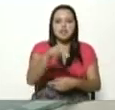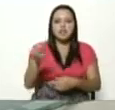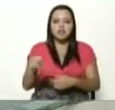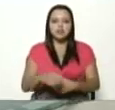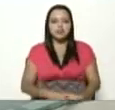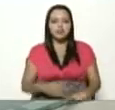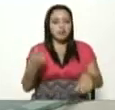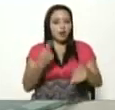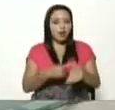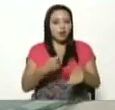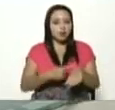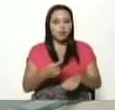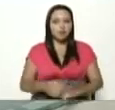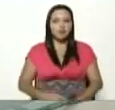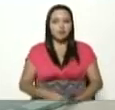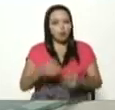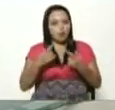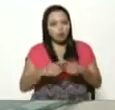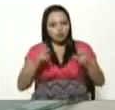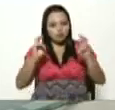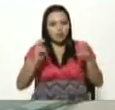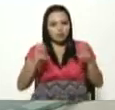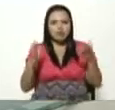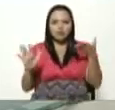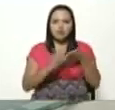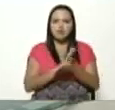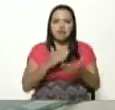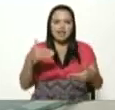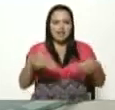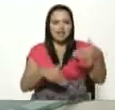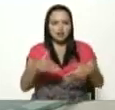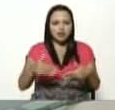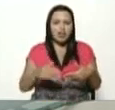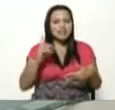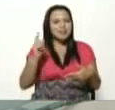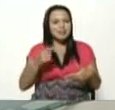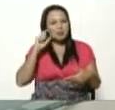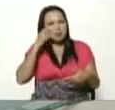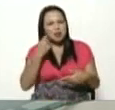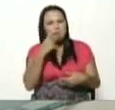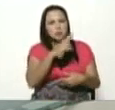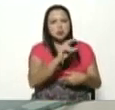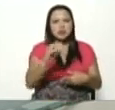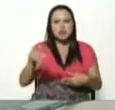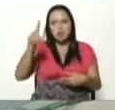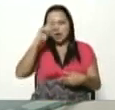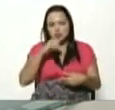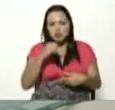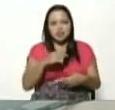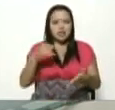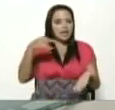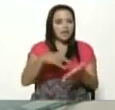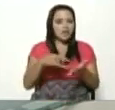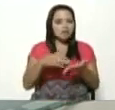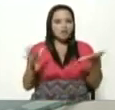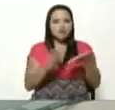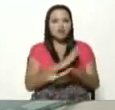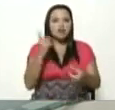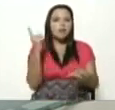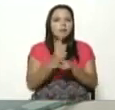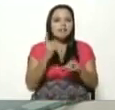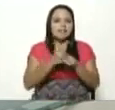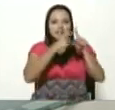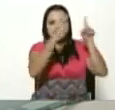A esta hora vamos a hablar de otro tema electoral, pero más vinculado al Bicentenario de Carabobo, exactamente el concurso de los